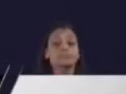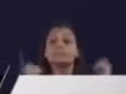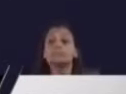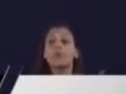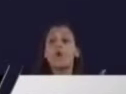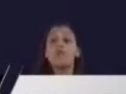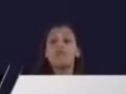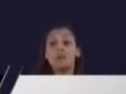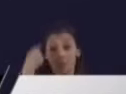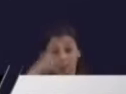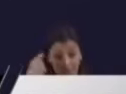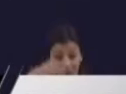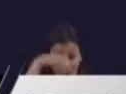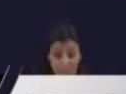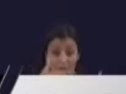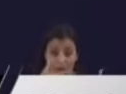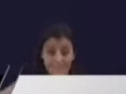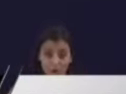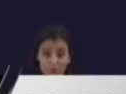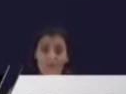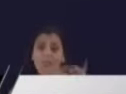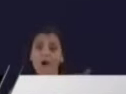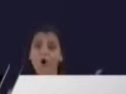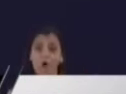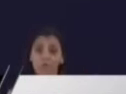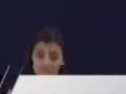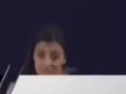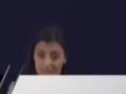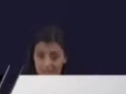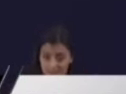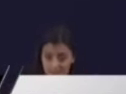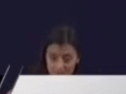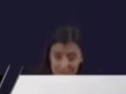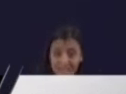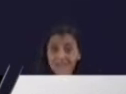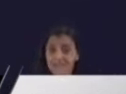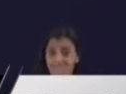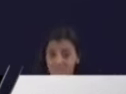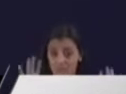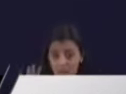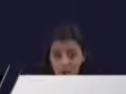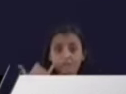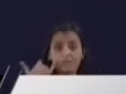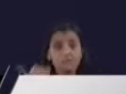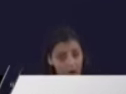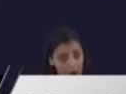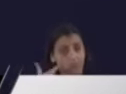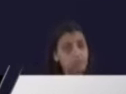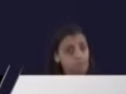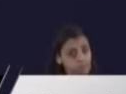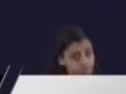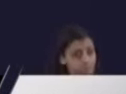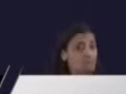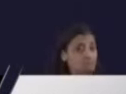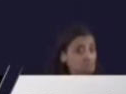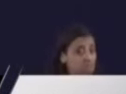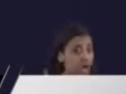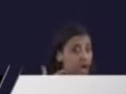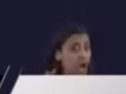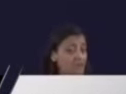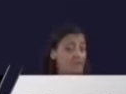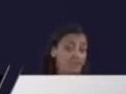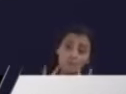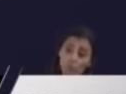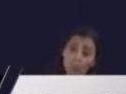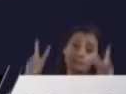Los videos del despacho presidencial, en el caso de que efectivamente hayan sido así, la verdad es que es un tema de la justicia